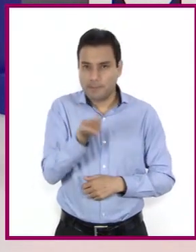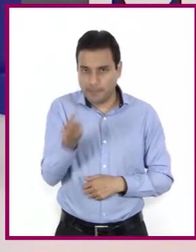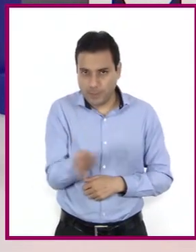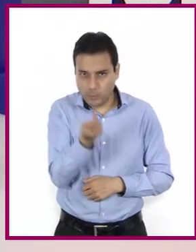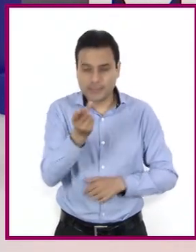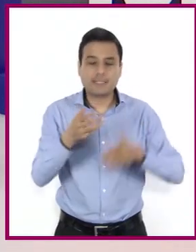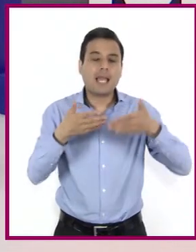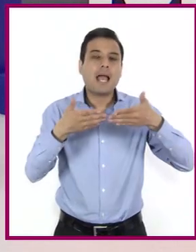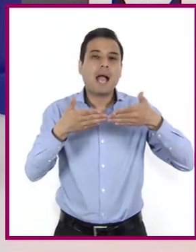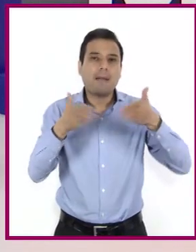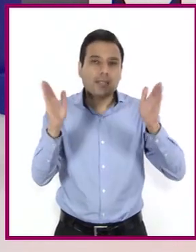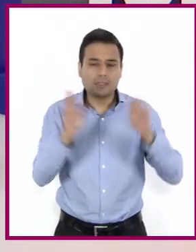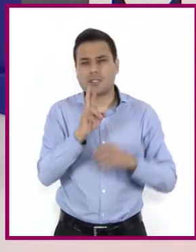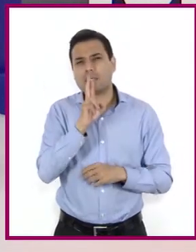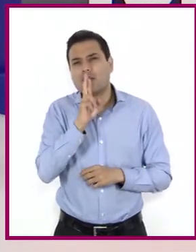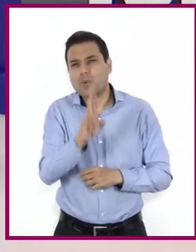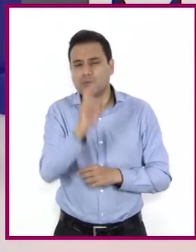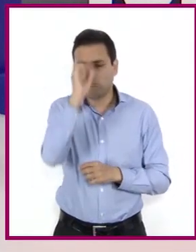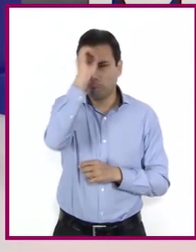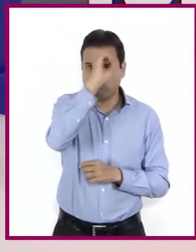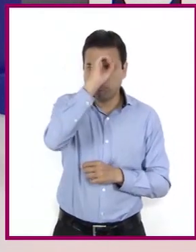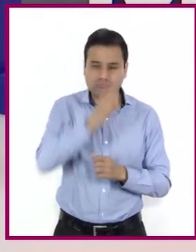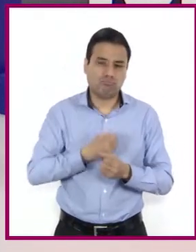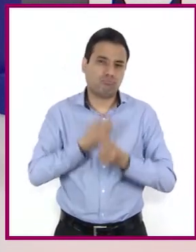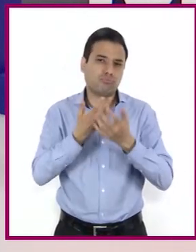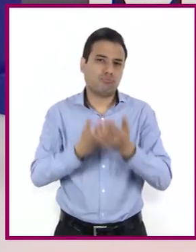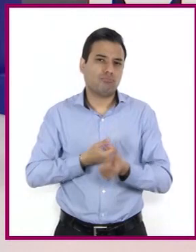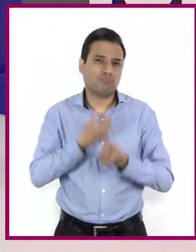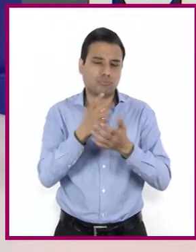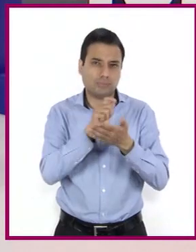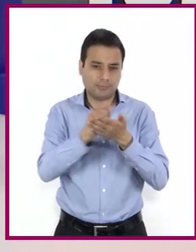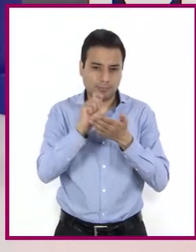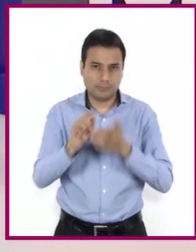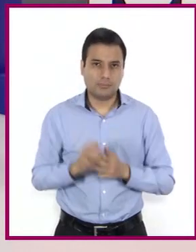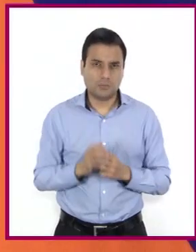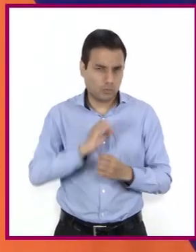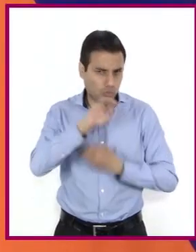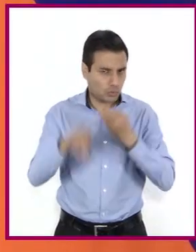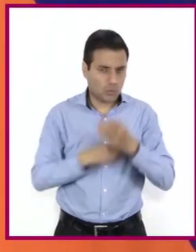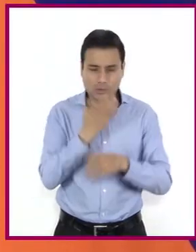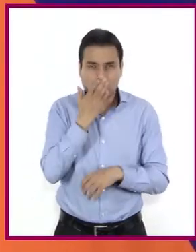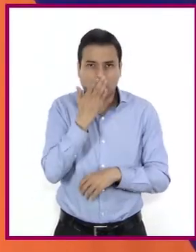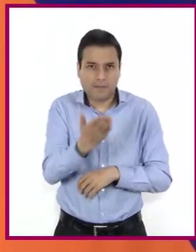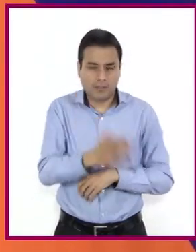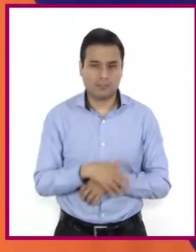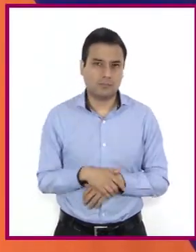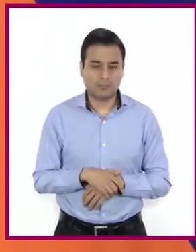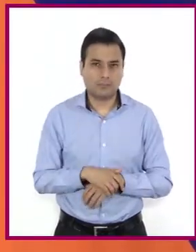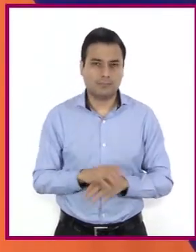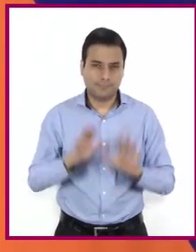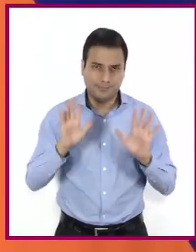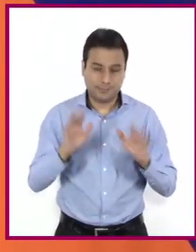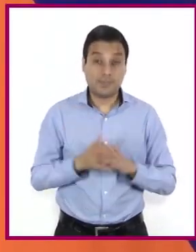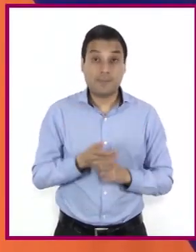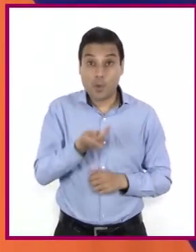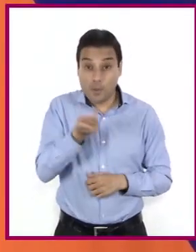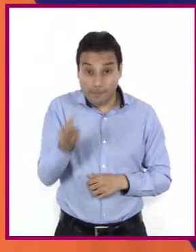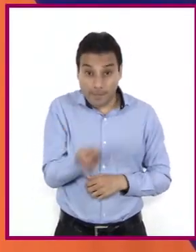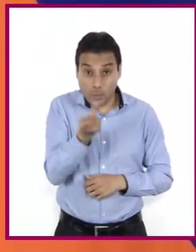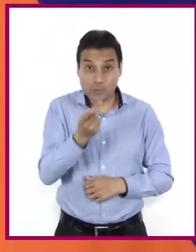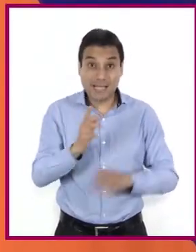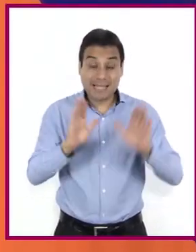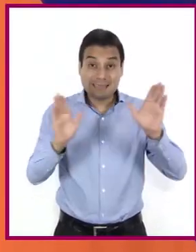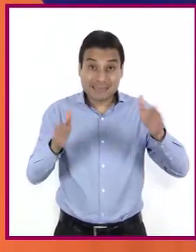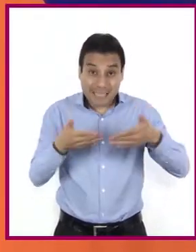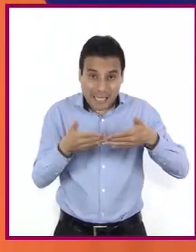permiten todo tipo de respuestas, aunque ninguna es incorrecta. Lo cierto es que las cerradas permiten más